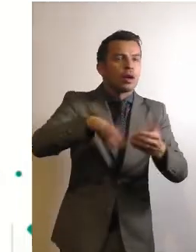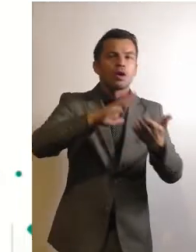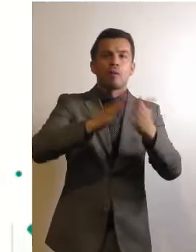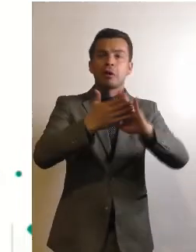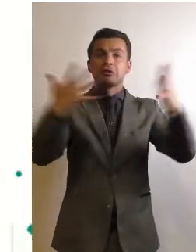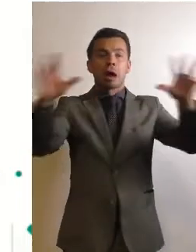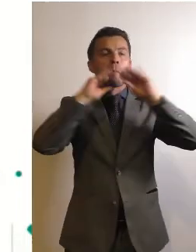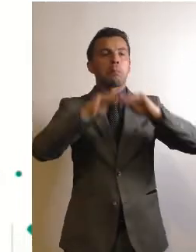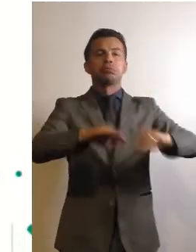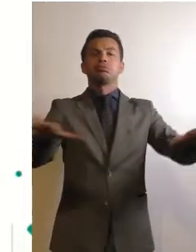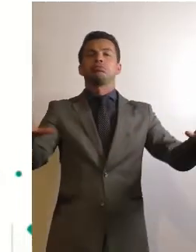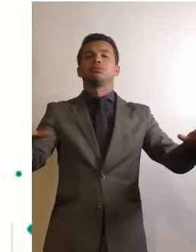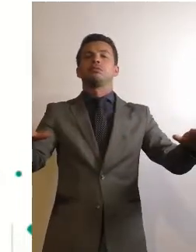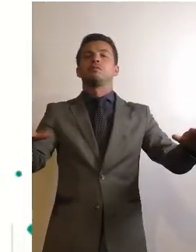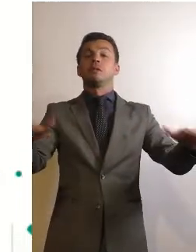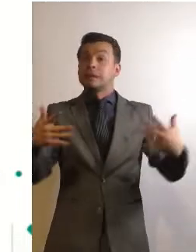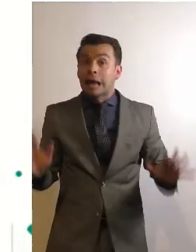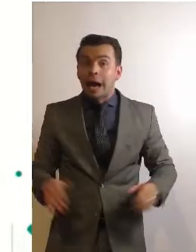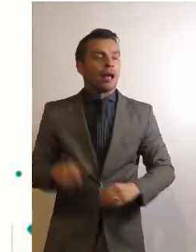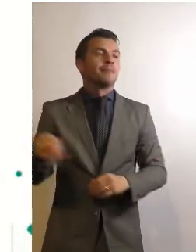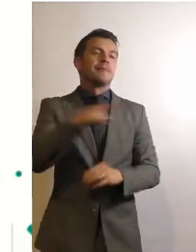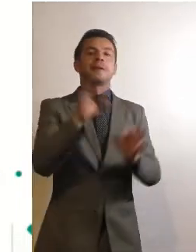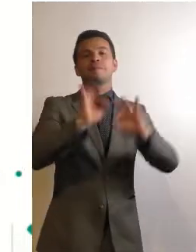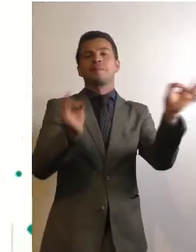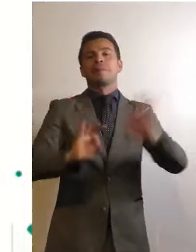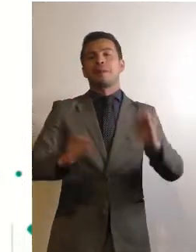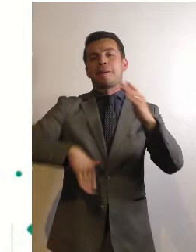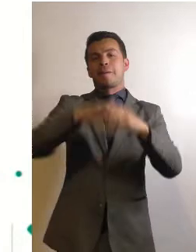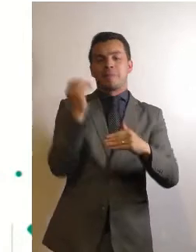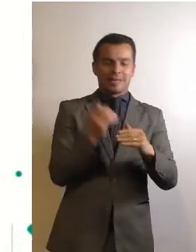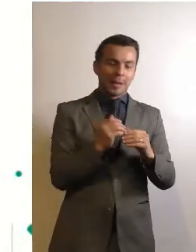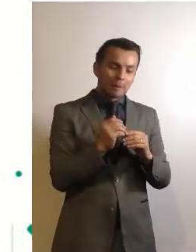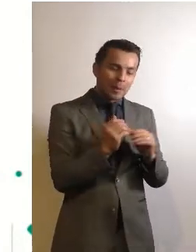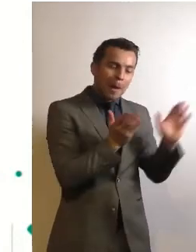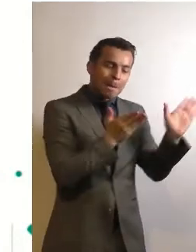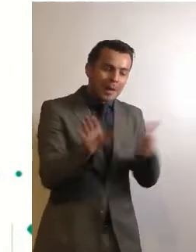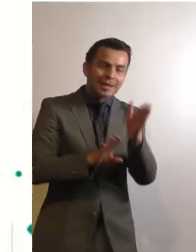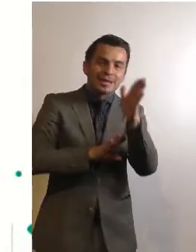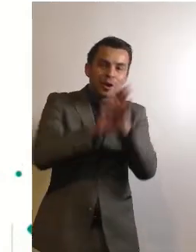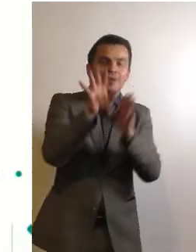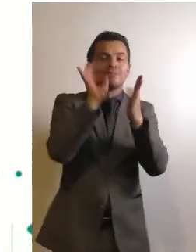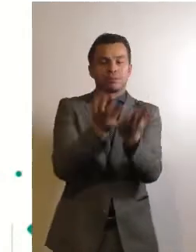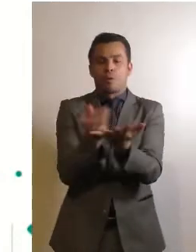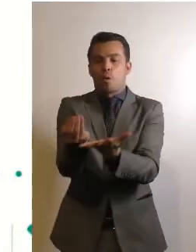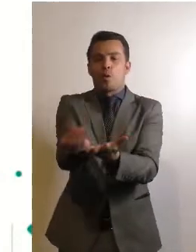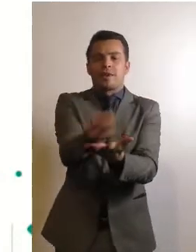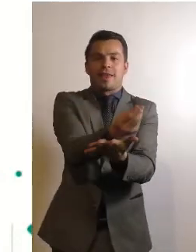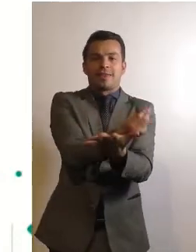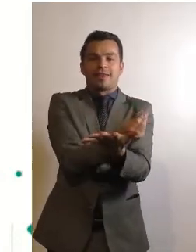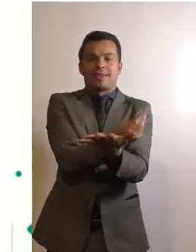luego estructurar los planes de desarrollo de las unidades académicas. Siguiente.